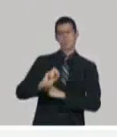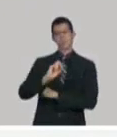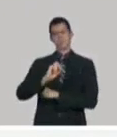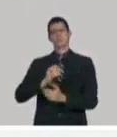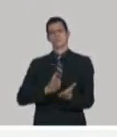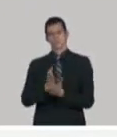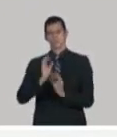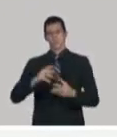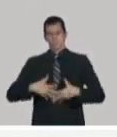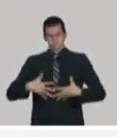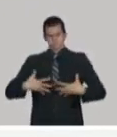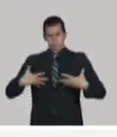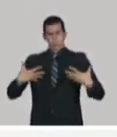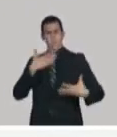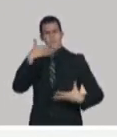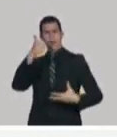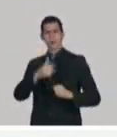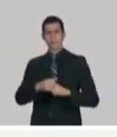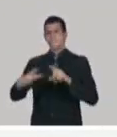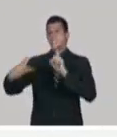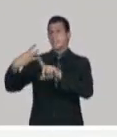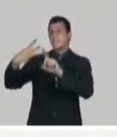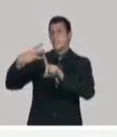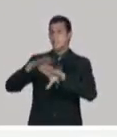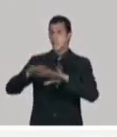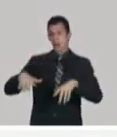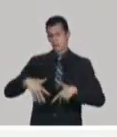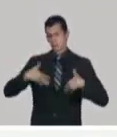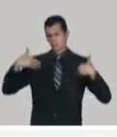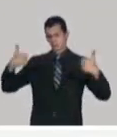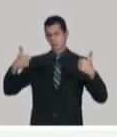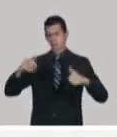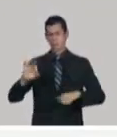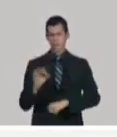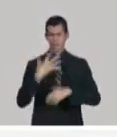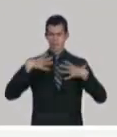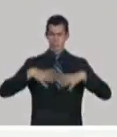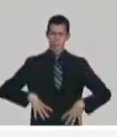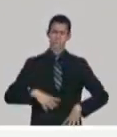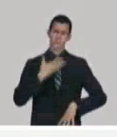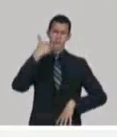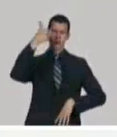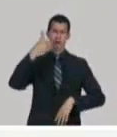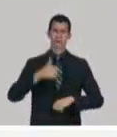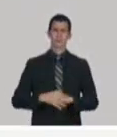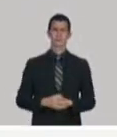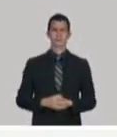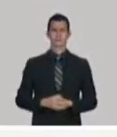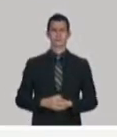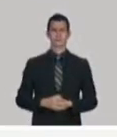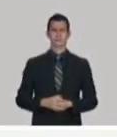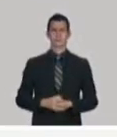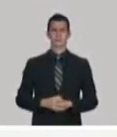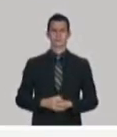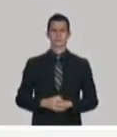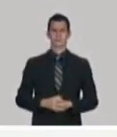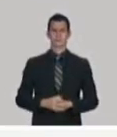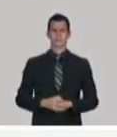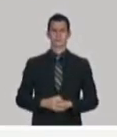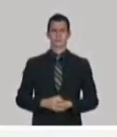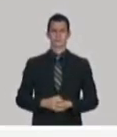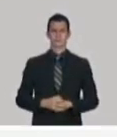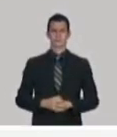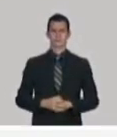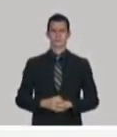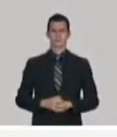pero la gráfica verde la de abajo vemos que hay un cúmulo de pacientes hacia el medio nos parece que la pegados